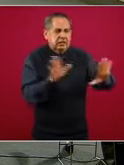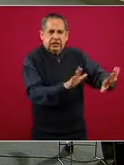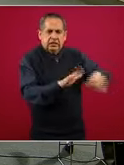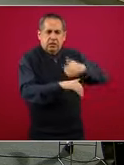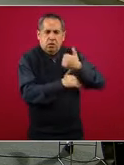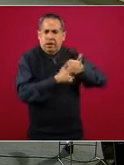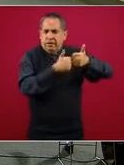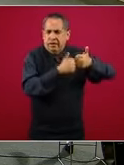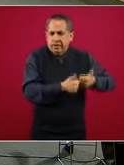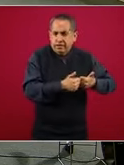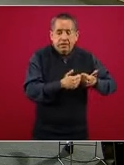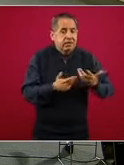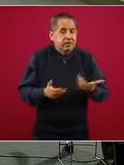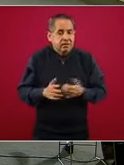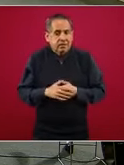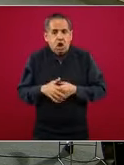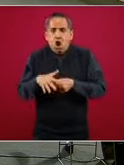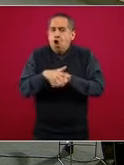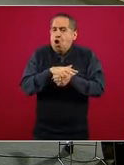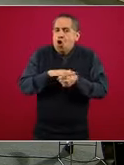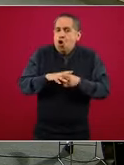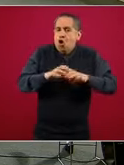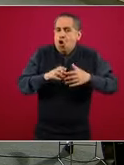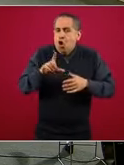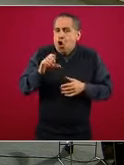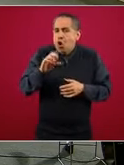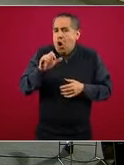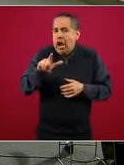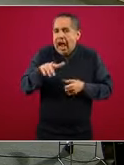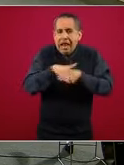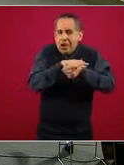aislamiento, requiere operaciones locales.